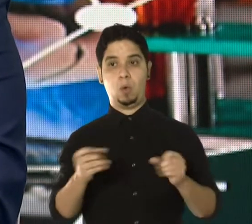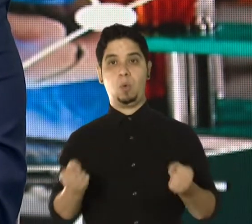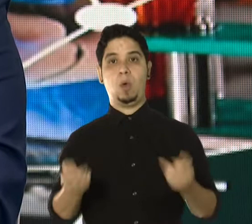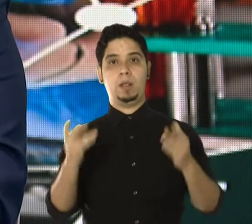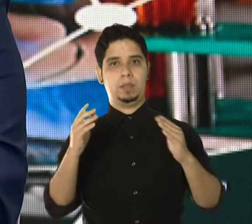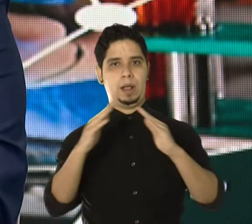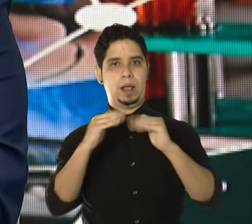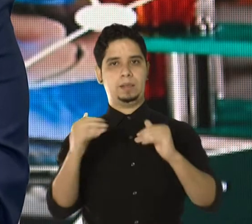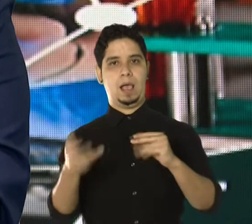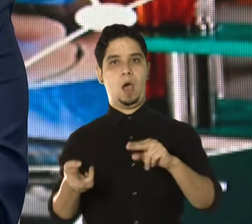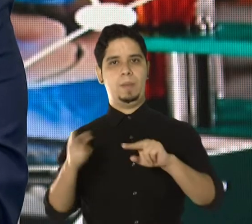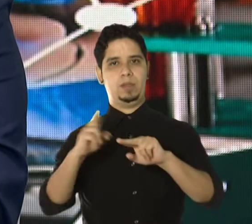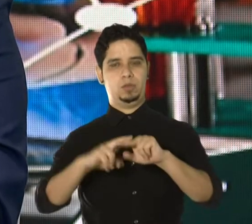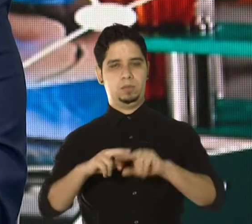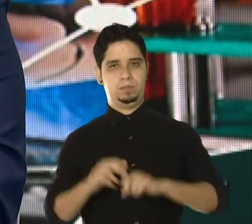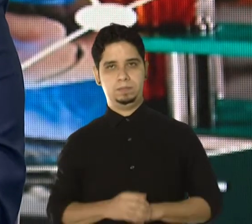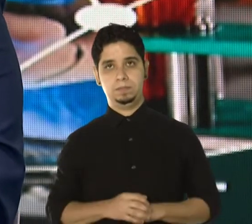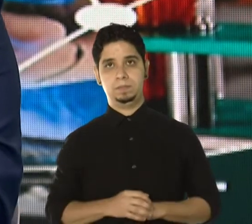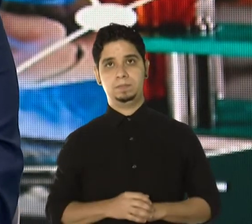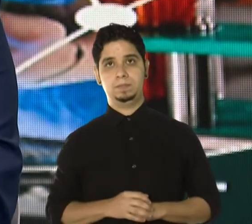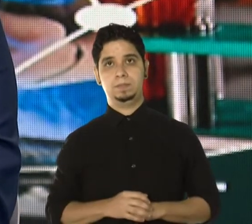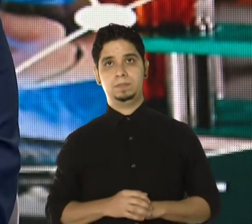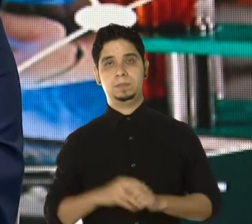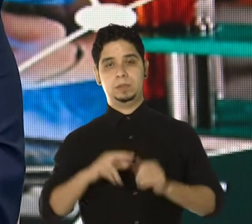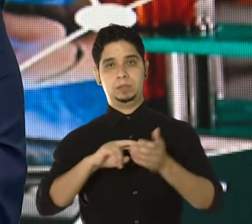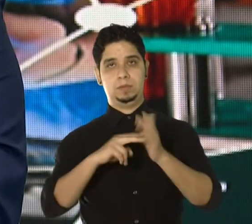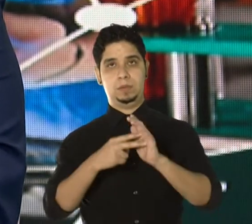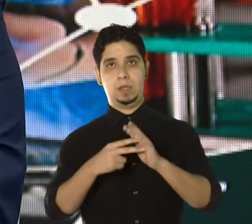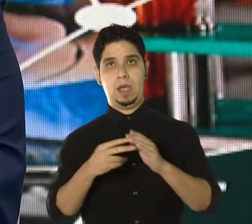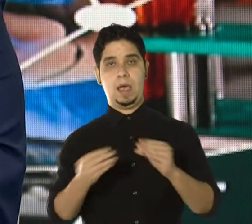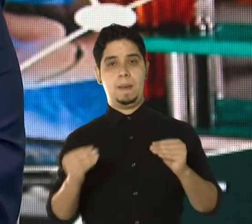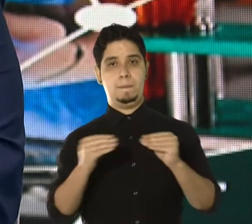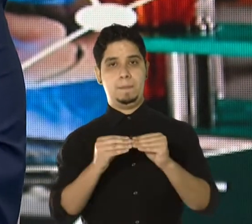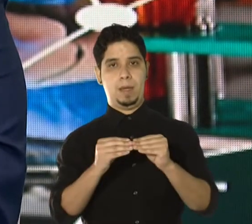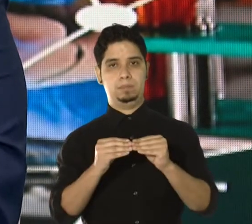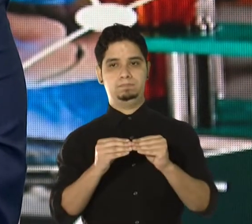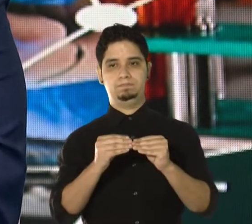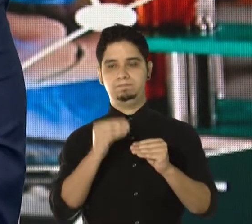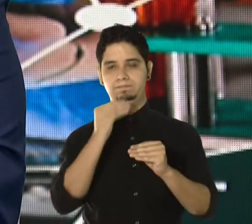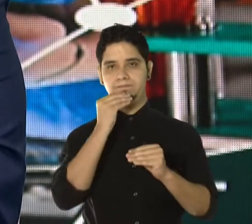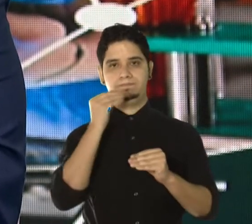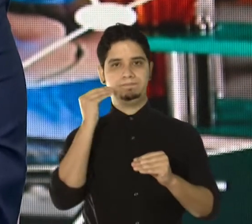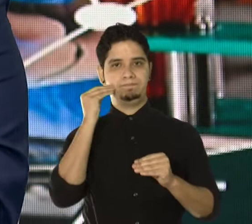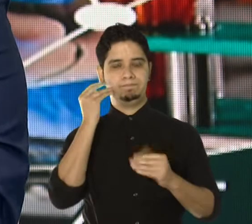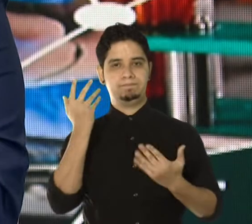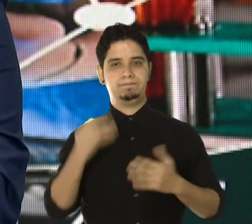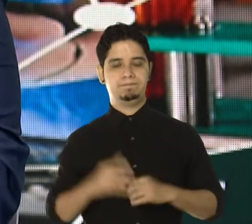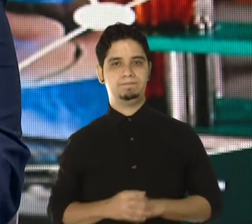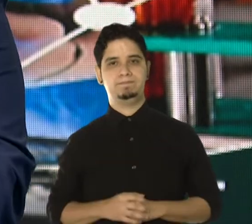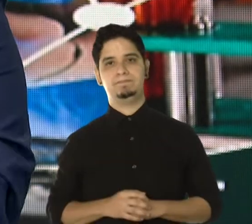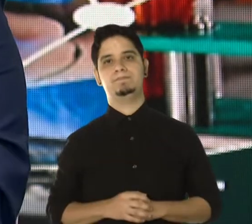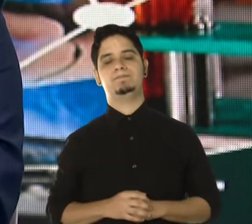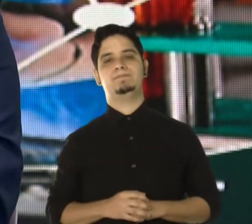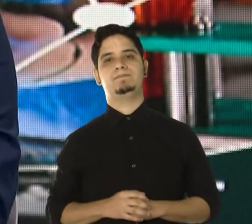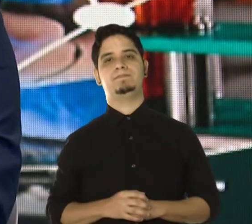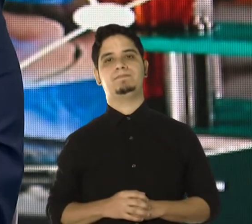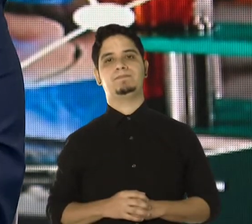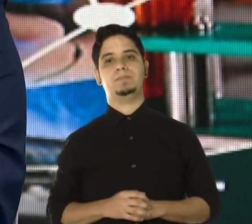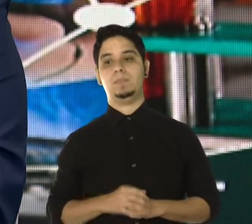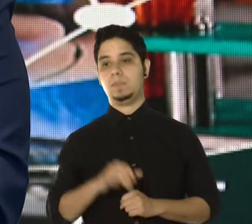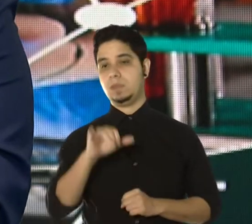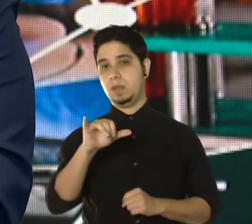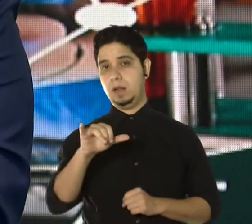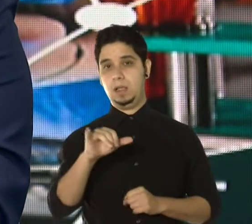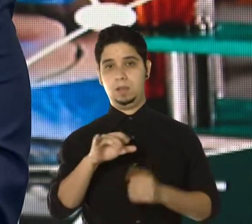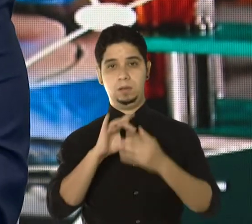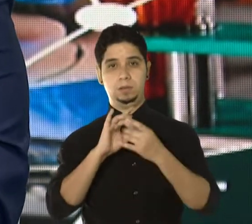en vivienda más que la población es el número de hogares que hayan formado. Y entonces, eso combinado con la